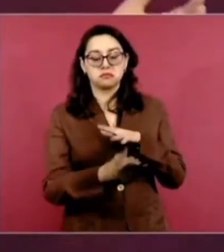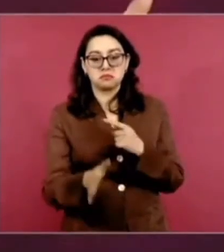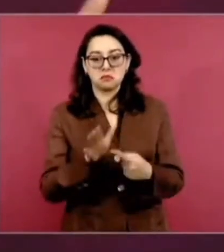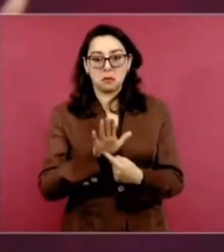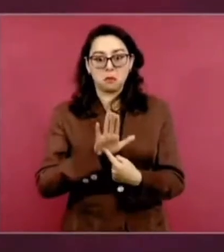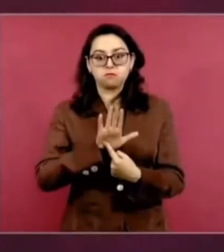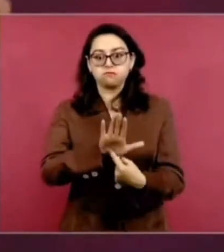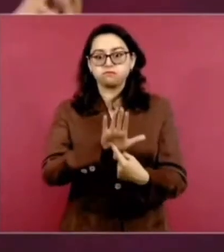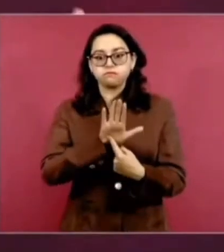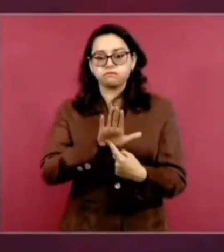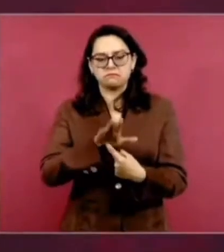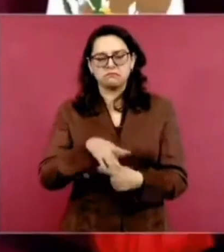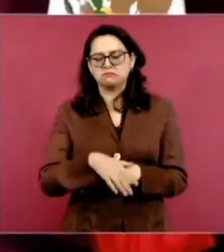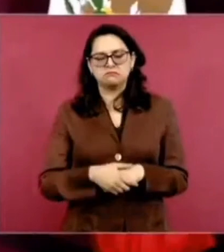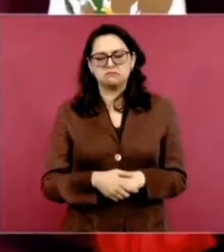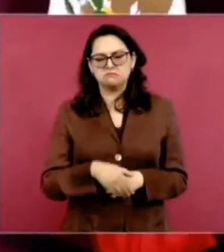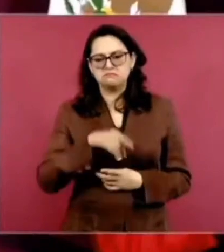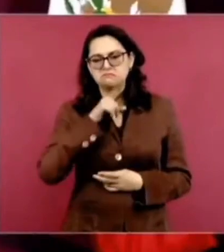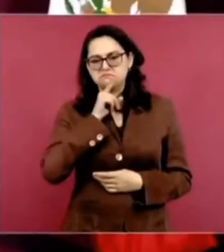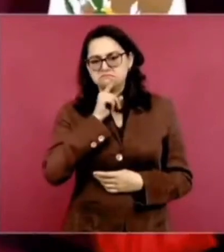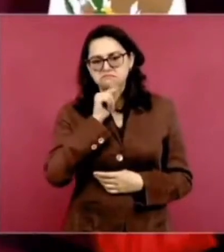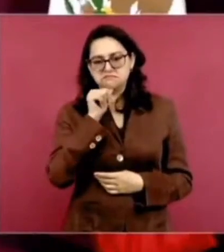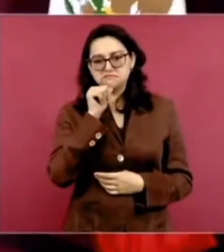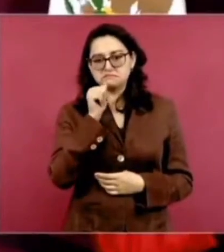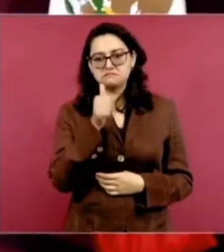y los que